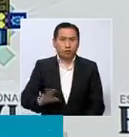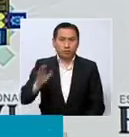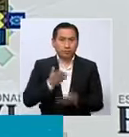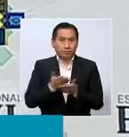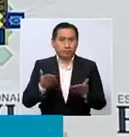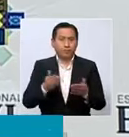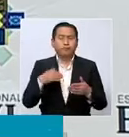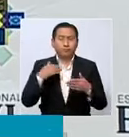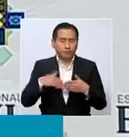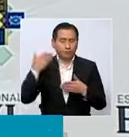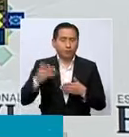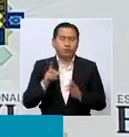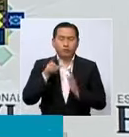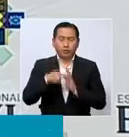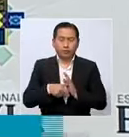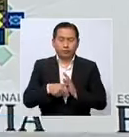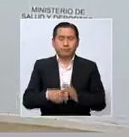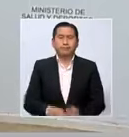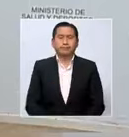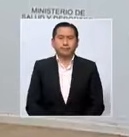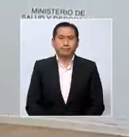y hasta otra oportunidad